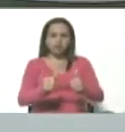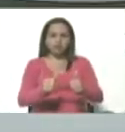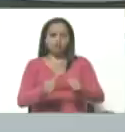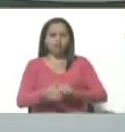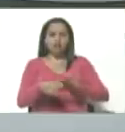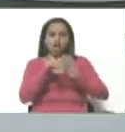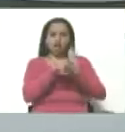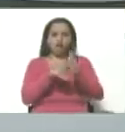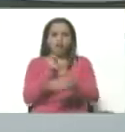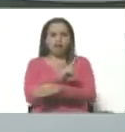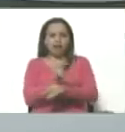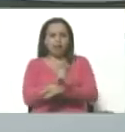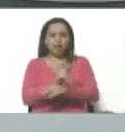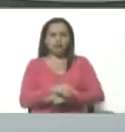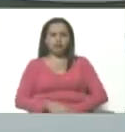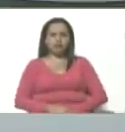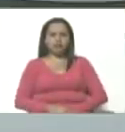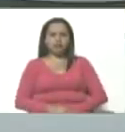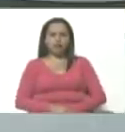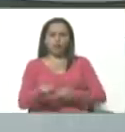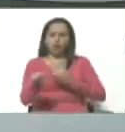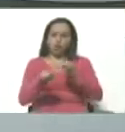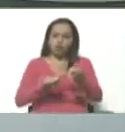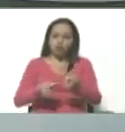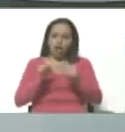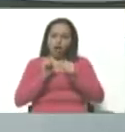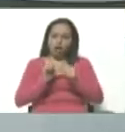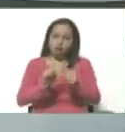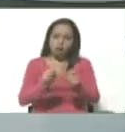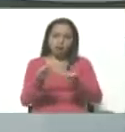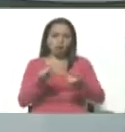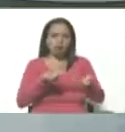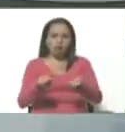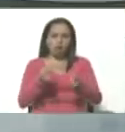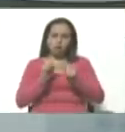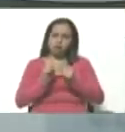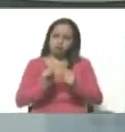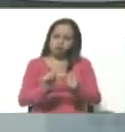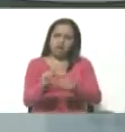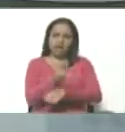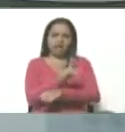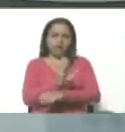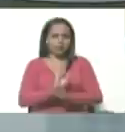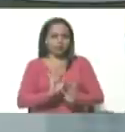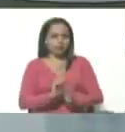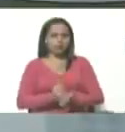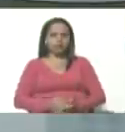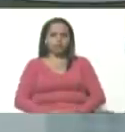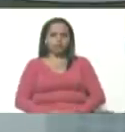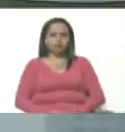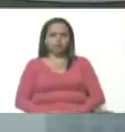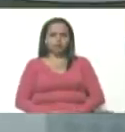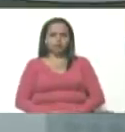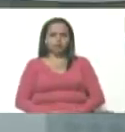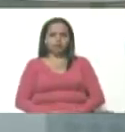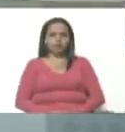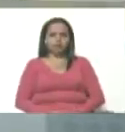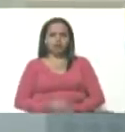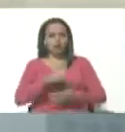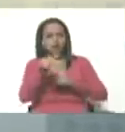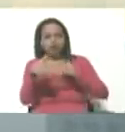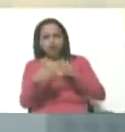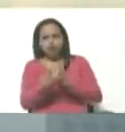audaces. Tapamos, controlamos. Controlamos rápido. Tapamos todas